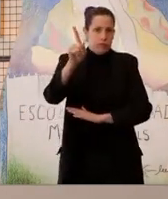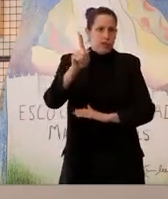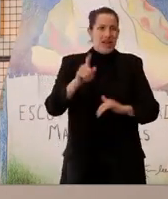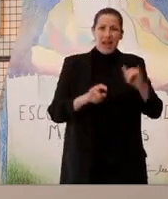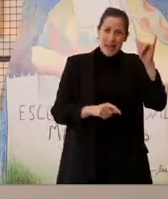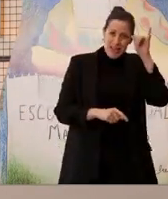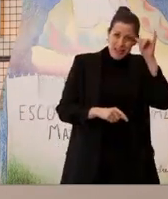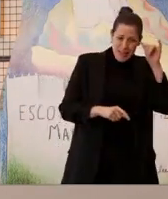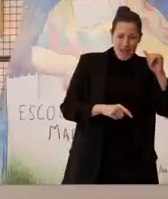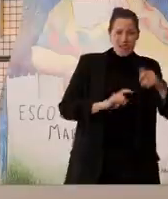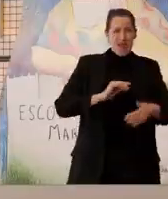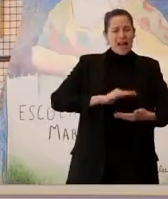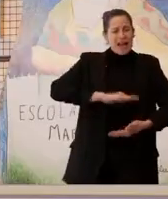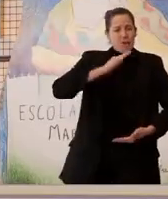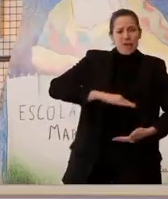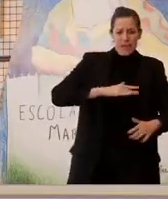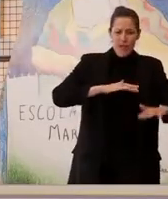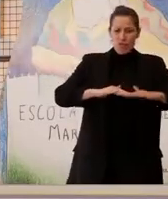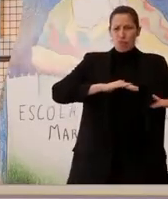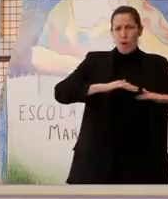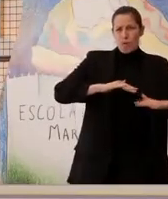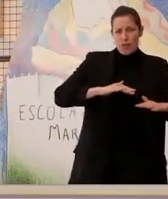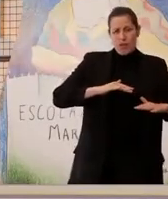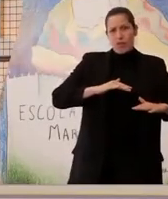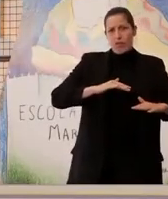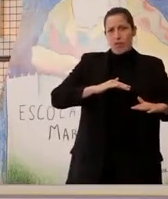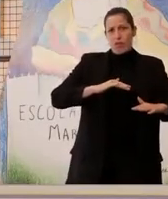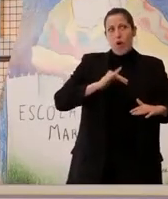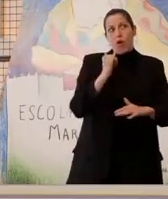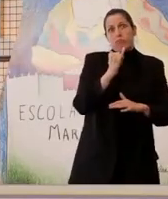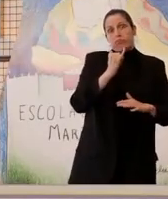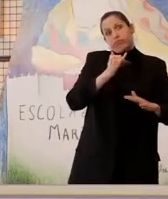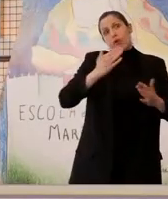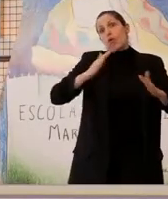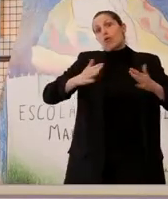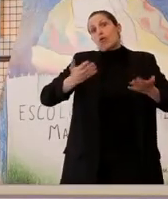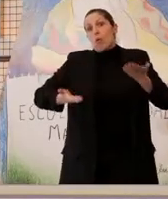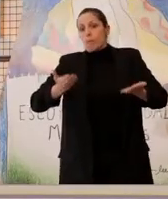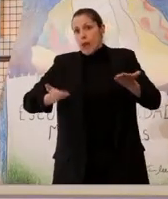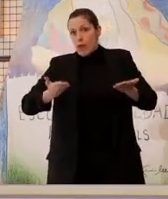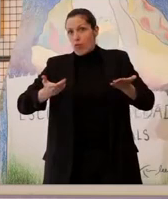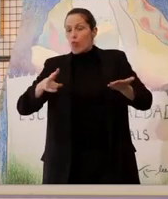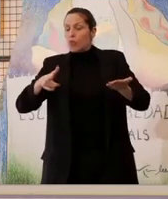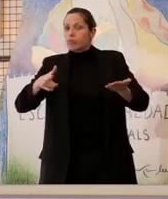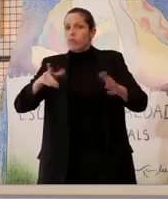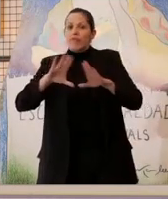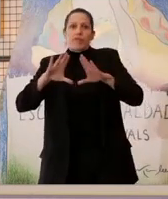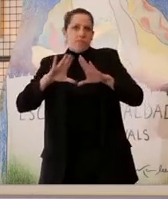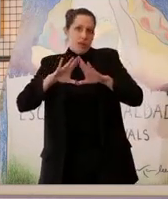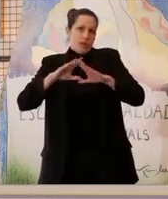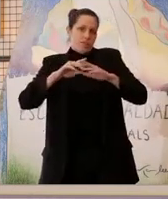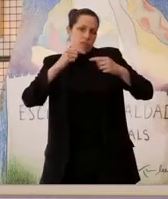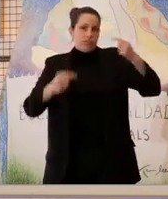de movilización ya ha tenido el feminismo entonces aquí surge el problema de cómo es posible